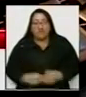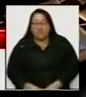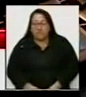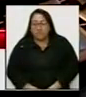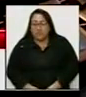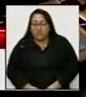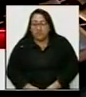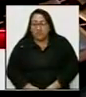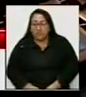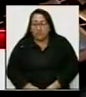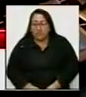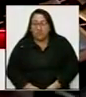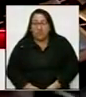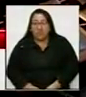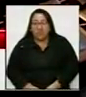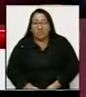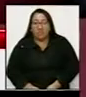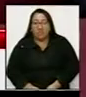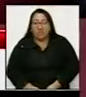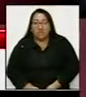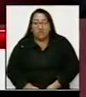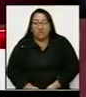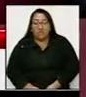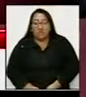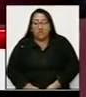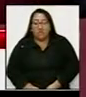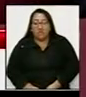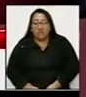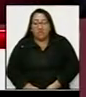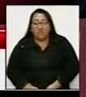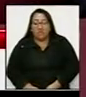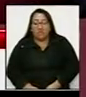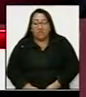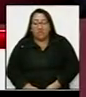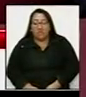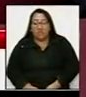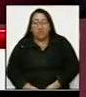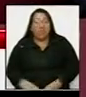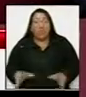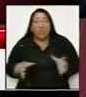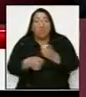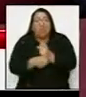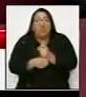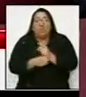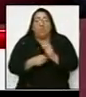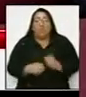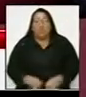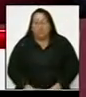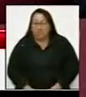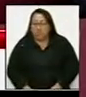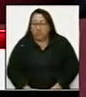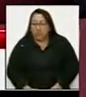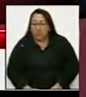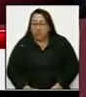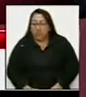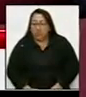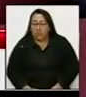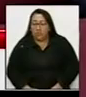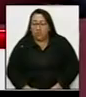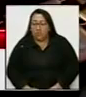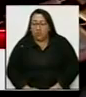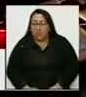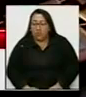tal suerte que no es la ley orgánica quien tiene que definir ese detalle ni le ponemos tampoco una camisa de fuerza. Gracias.